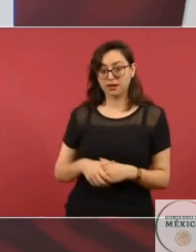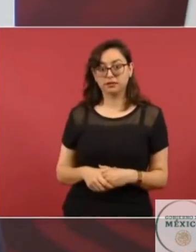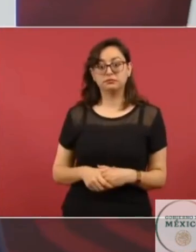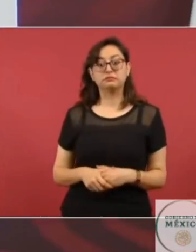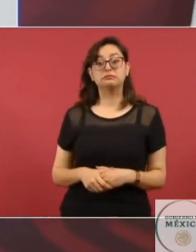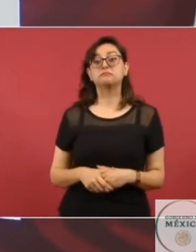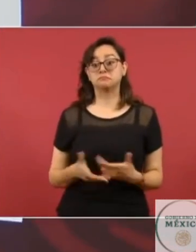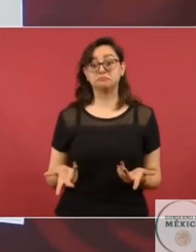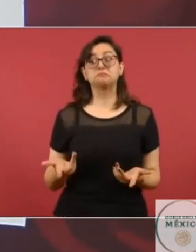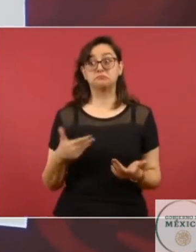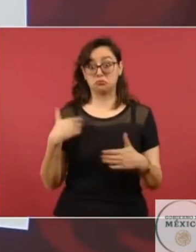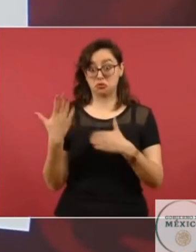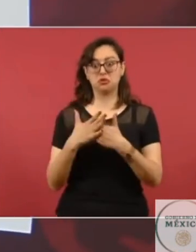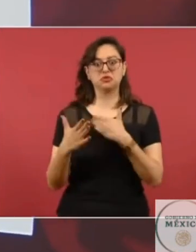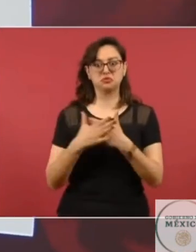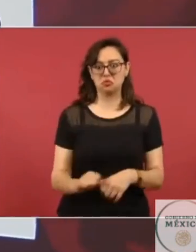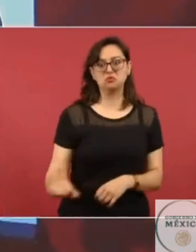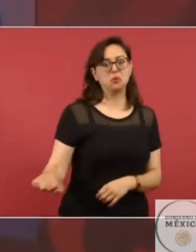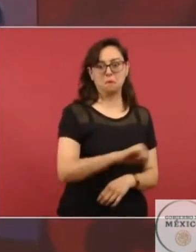porque se va a ir a 25, creo, decía,